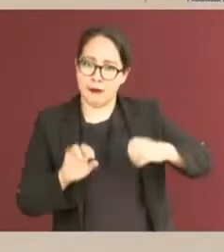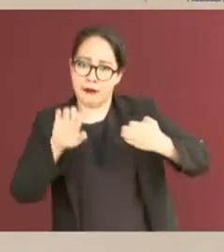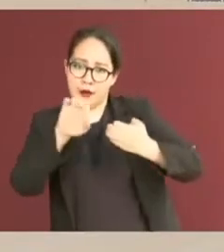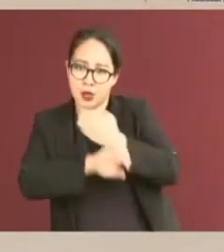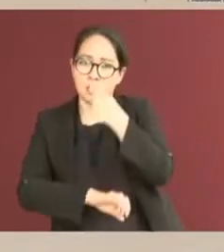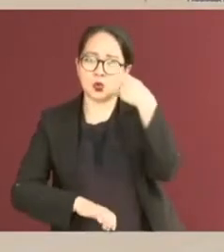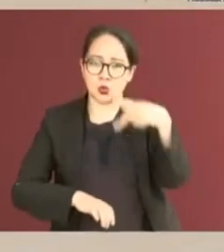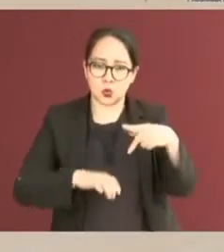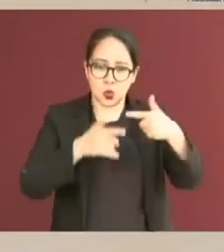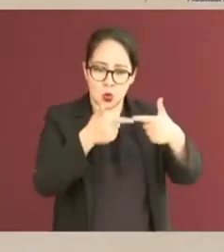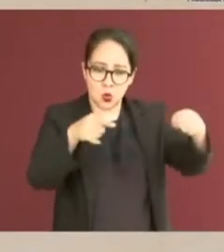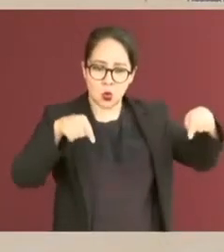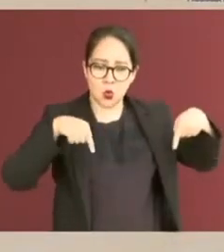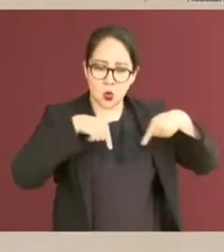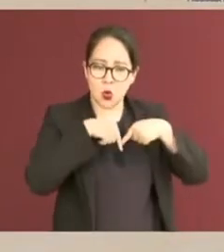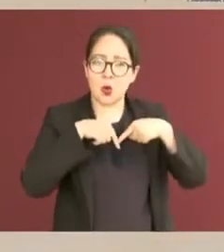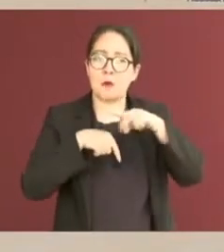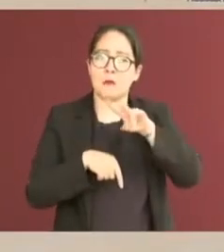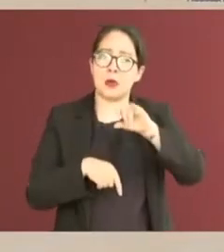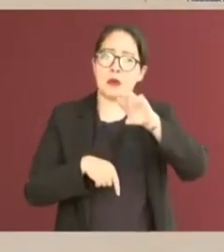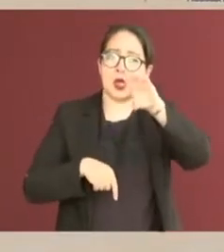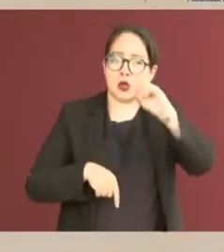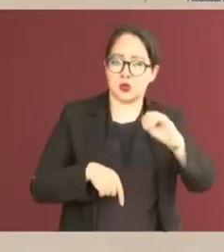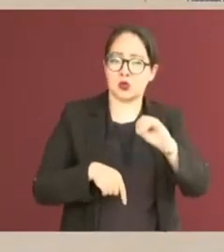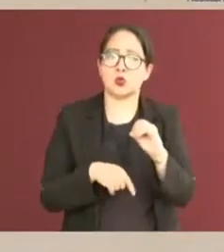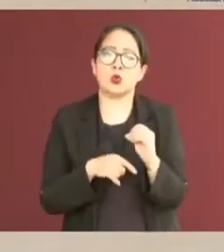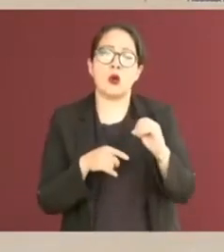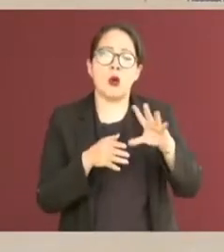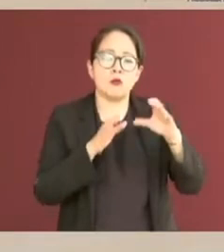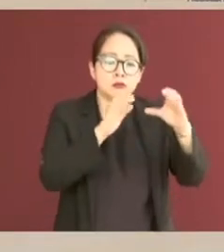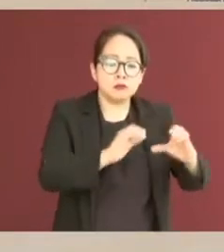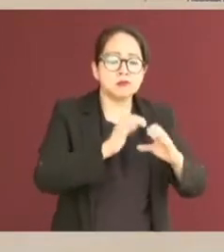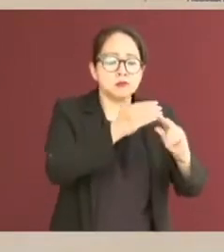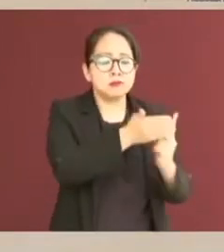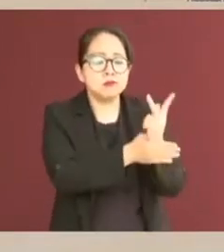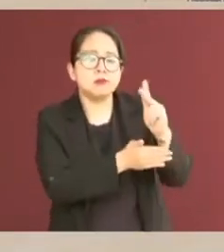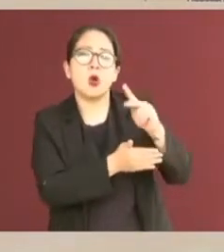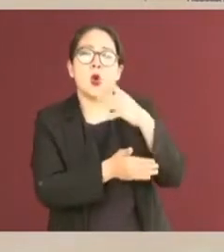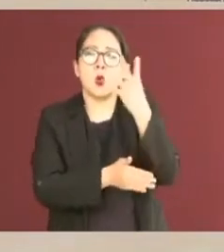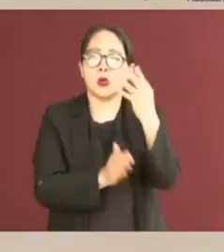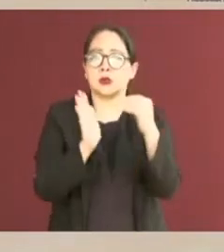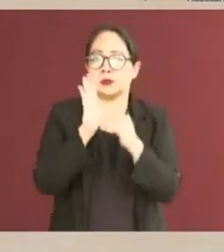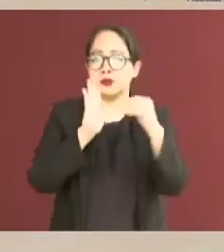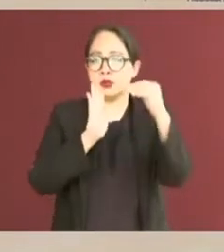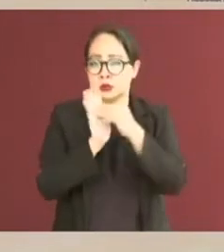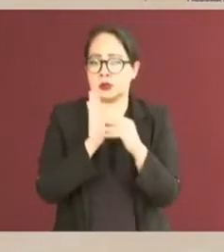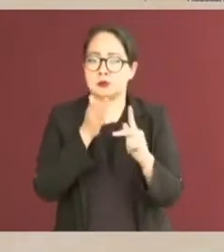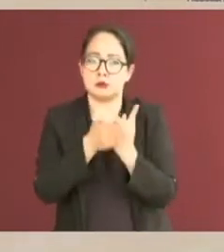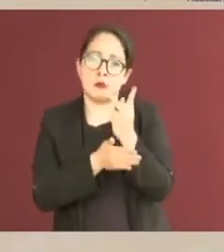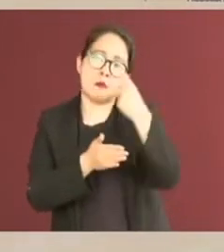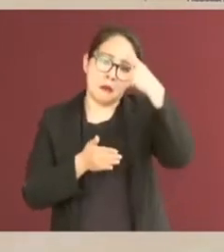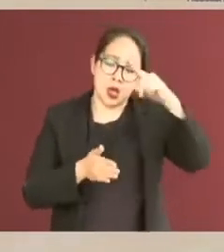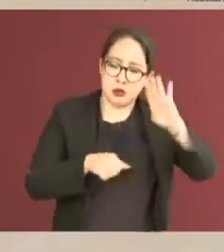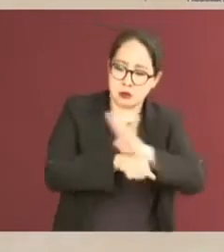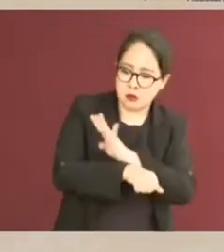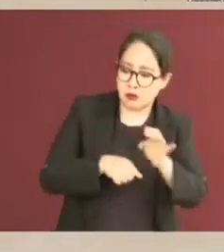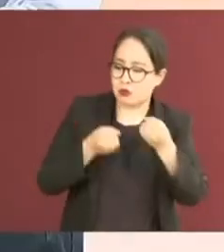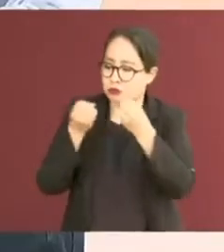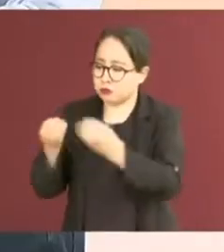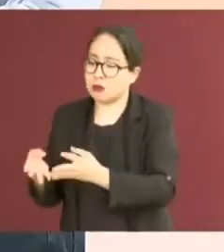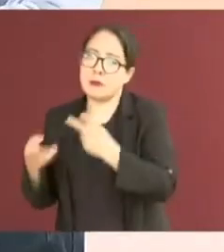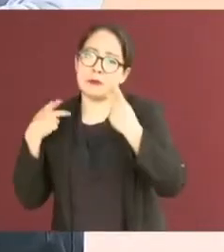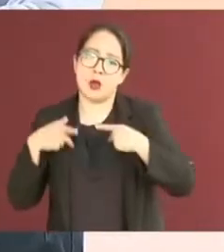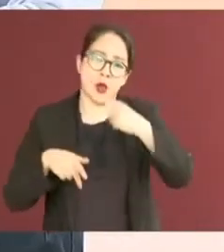nos produzcan la planta de 4 millones de plantas que serán para el beneficio de las sembradoras y de los sembradores del